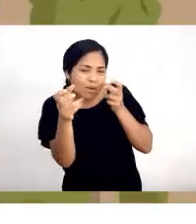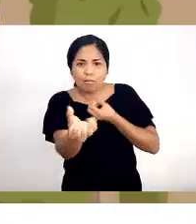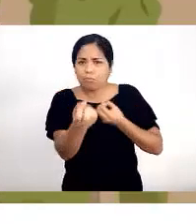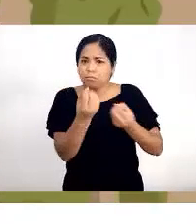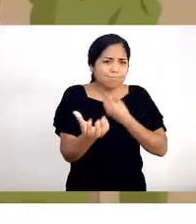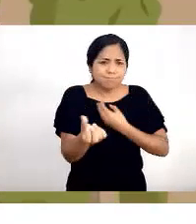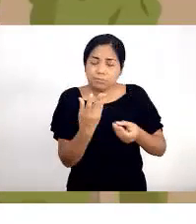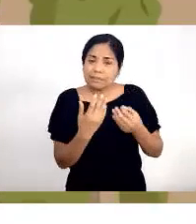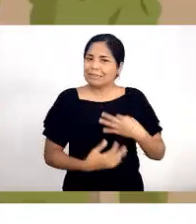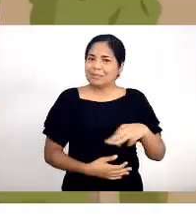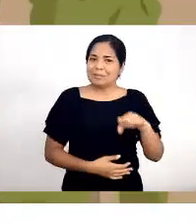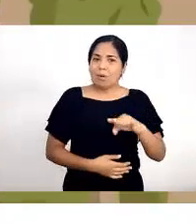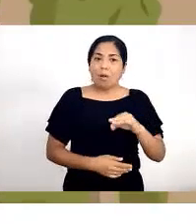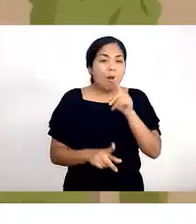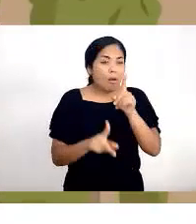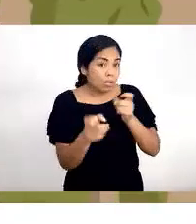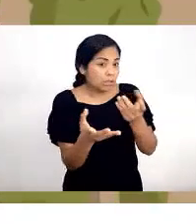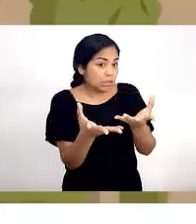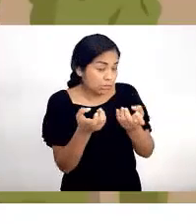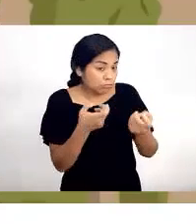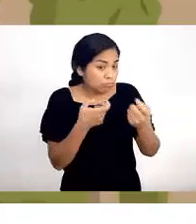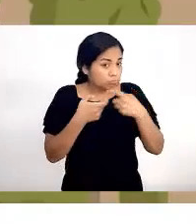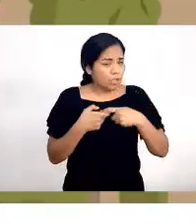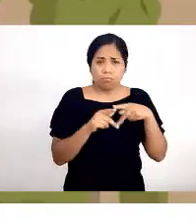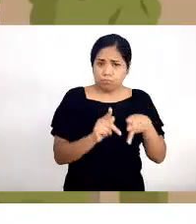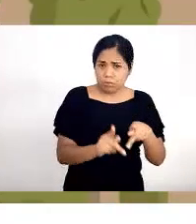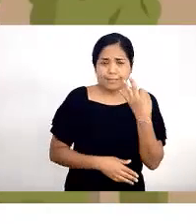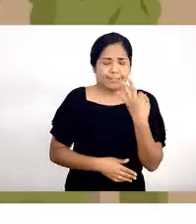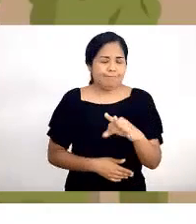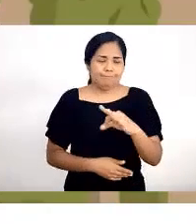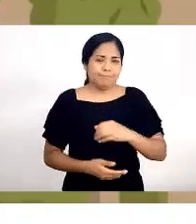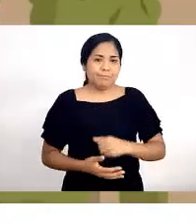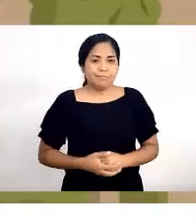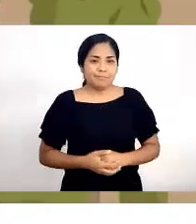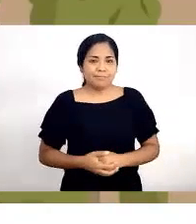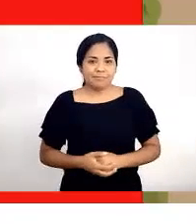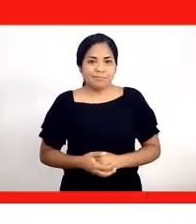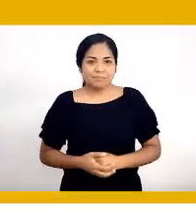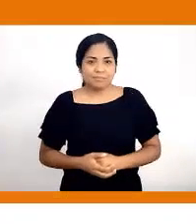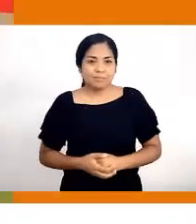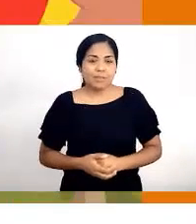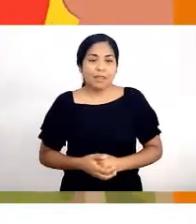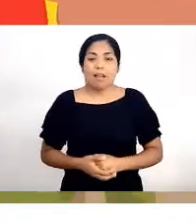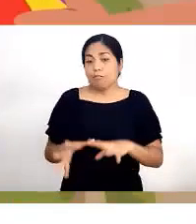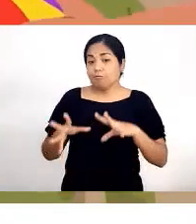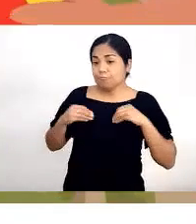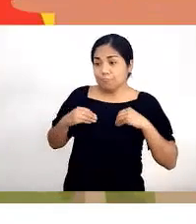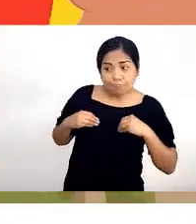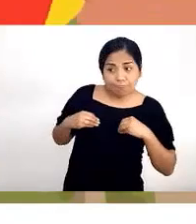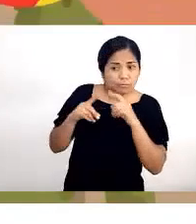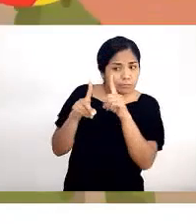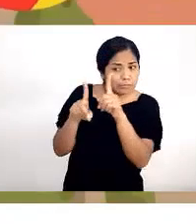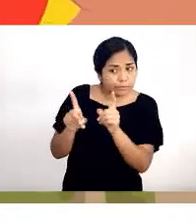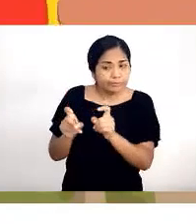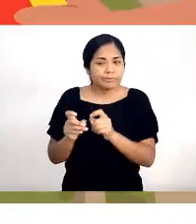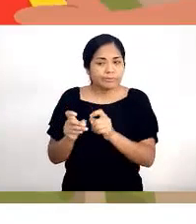lo que nos tengas que decir y siempre te preguntaremos si quieres participar o no en nuestras actividades. ¡Consentimiento!